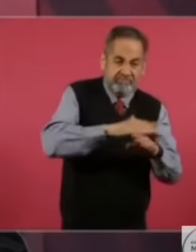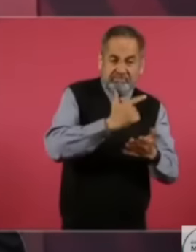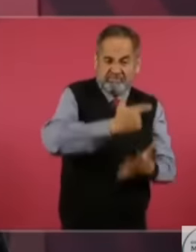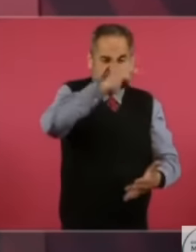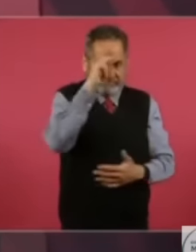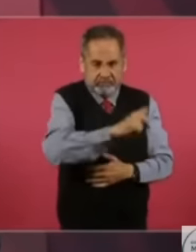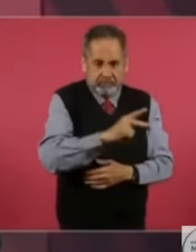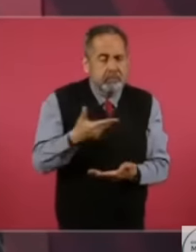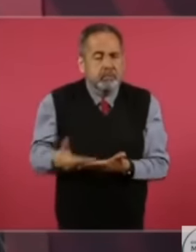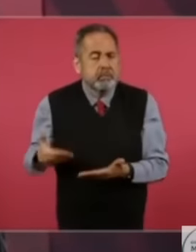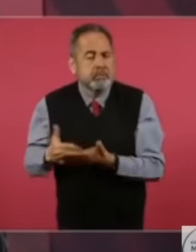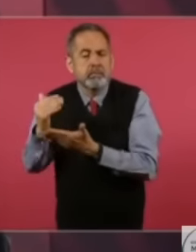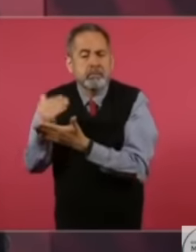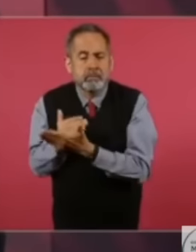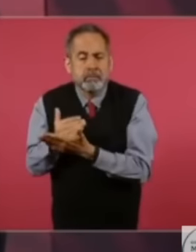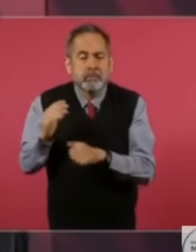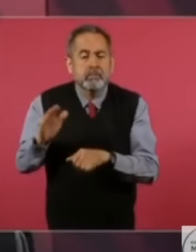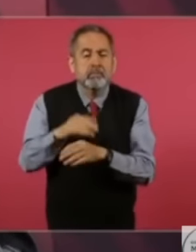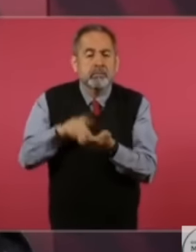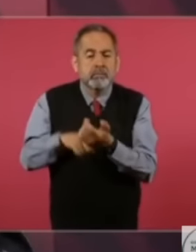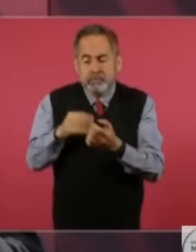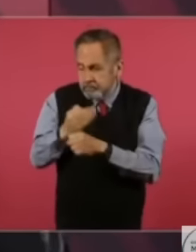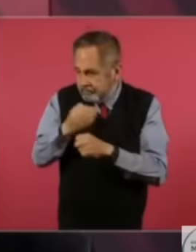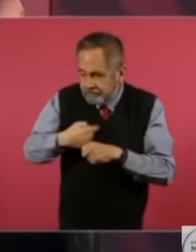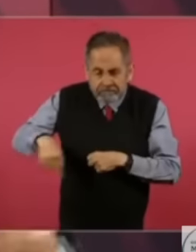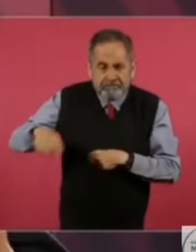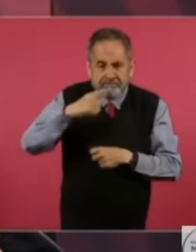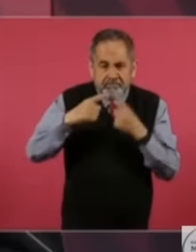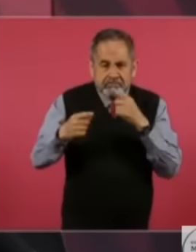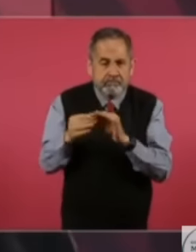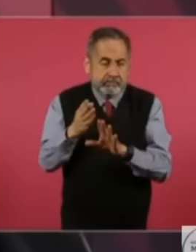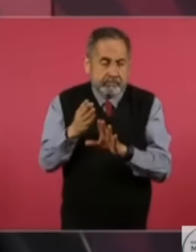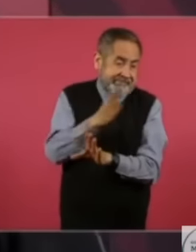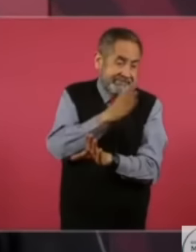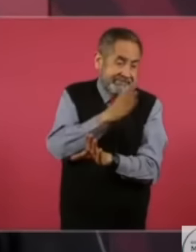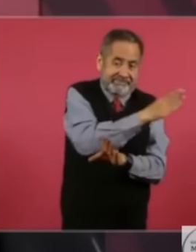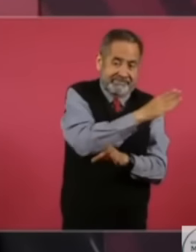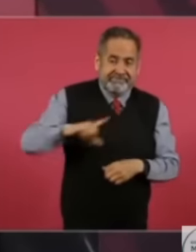porque en los otros gobiernos,